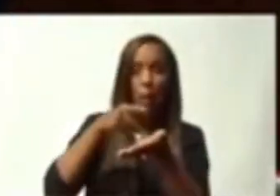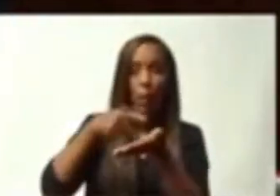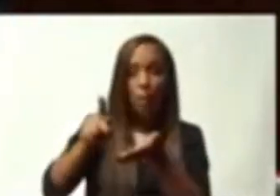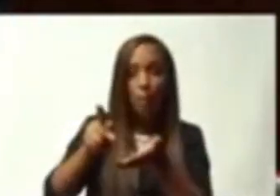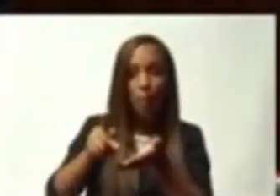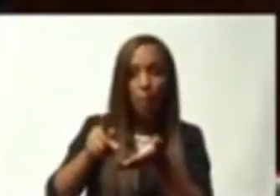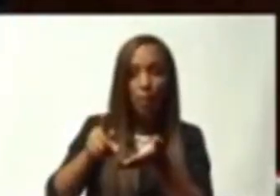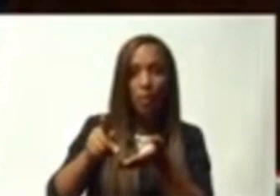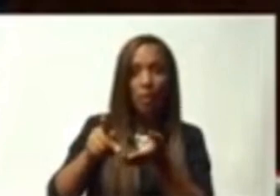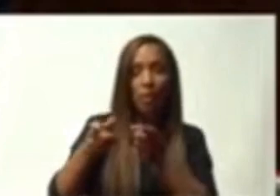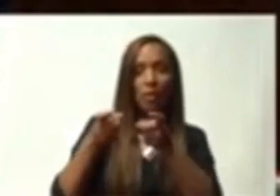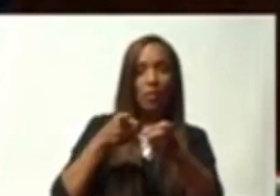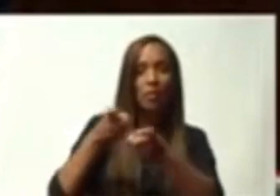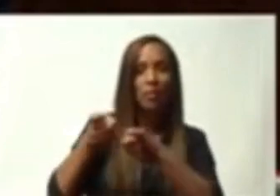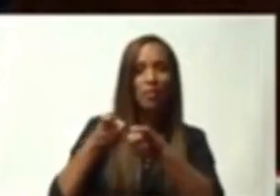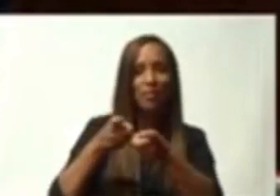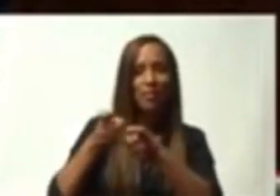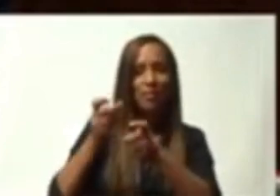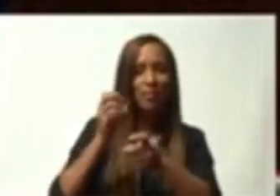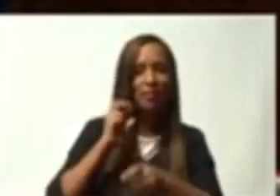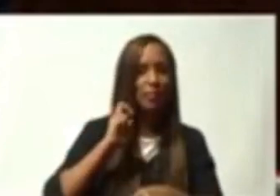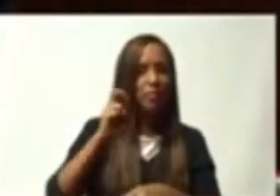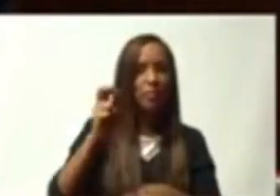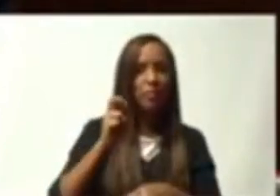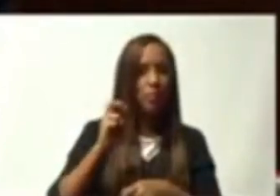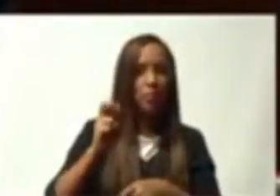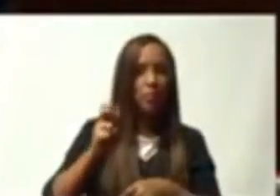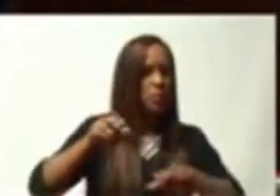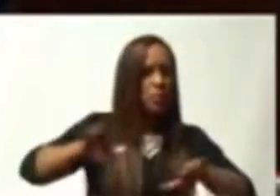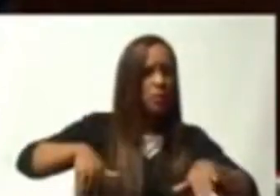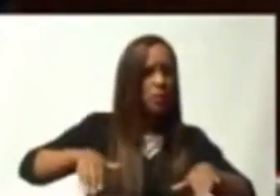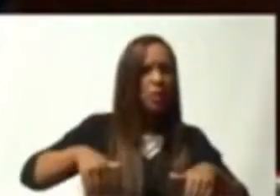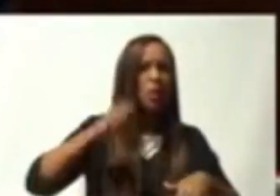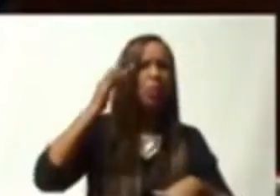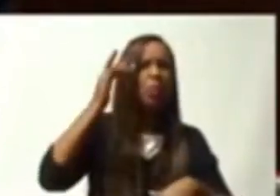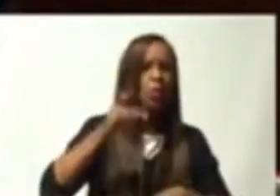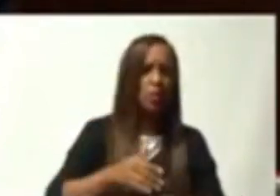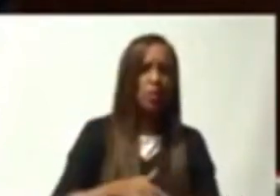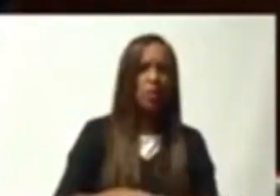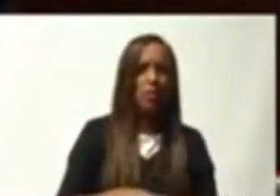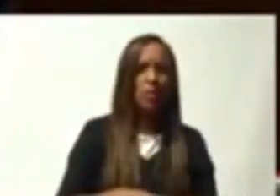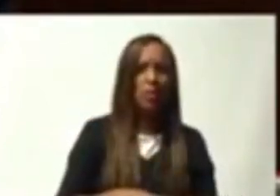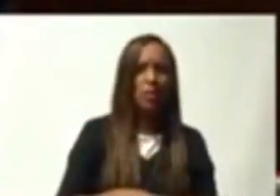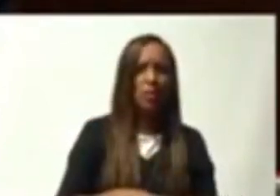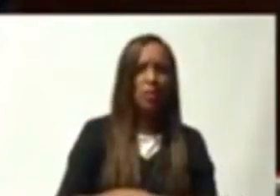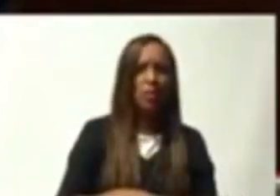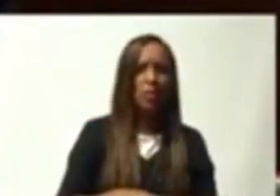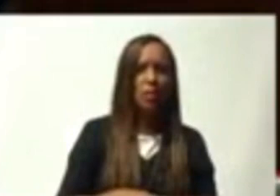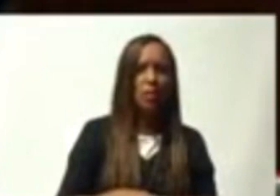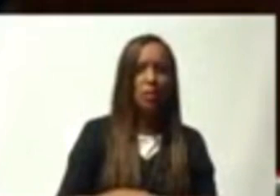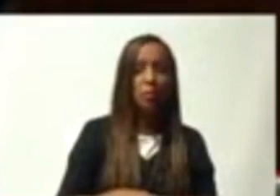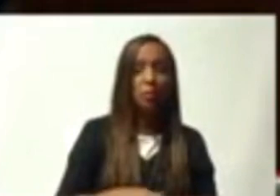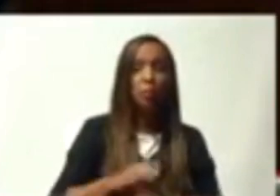de transporte en la República Dominicana? Y si el avance del transporte fue un